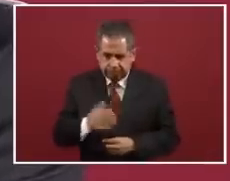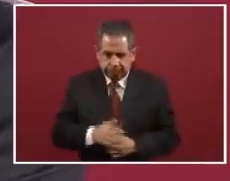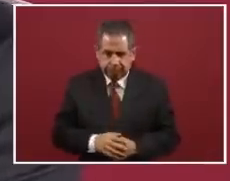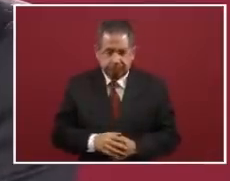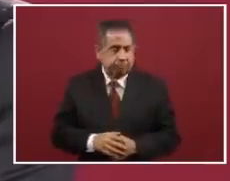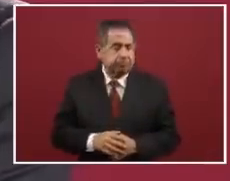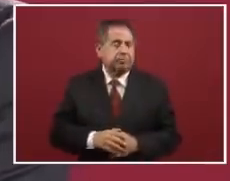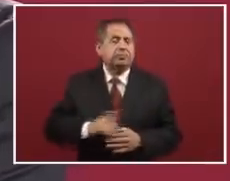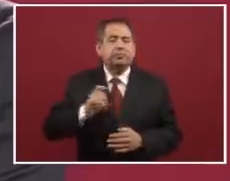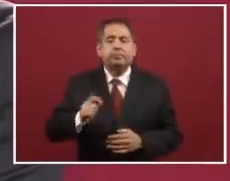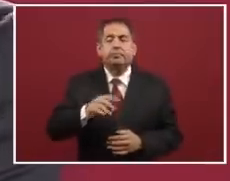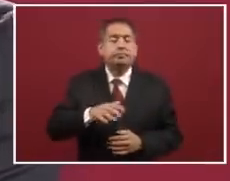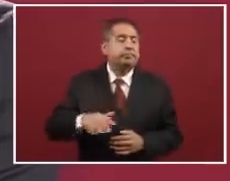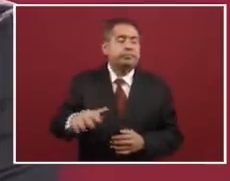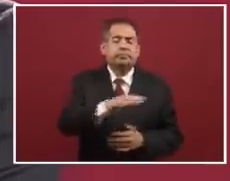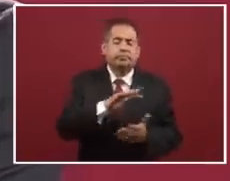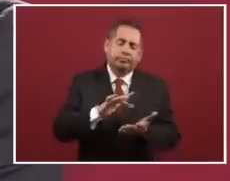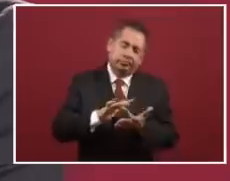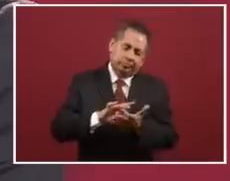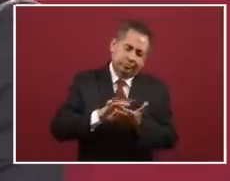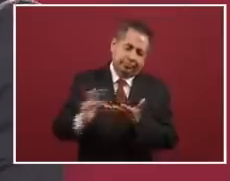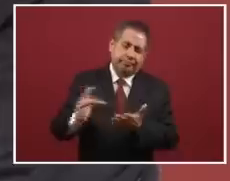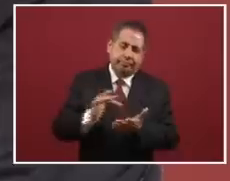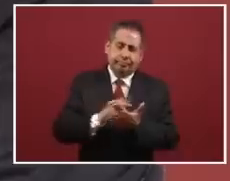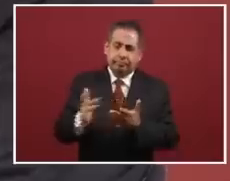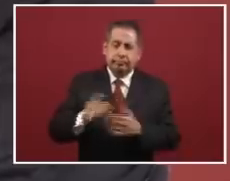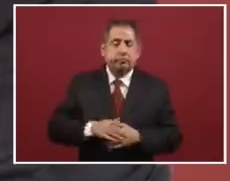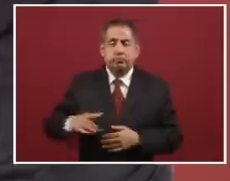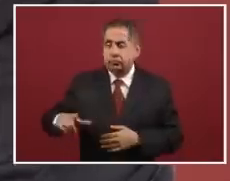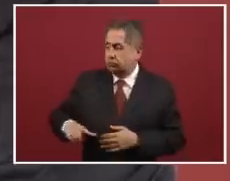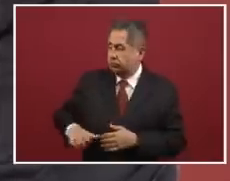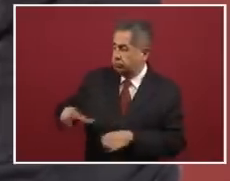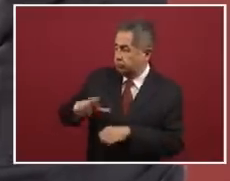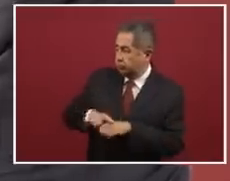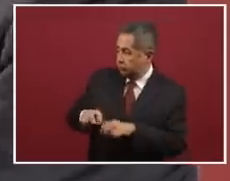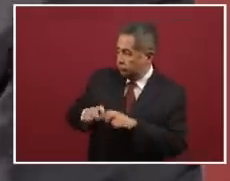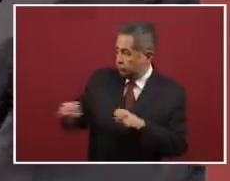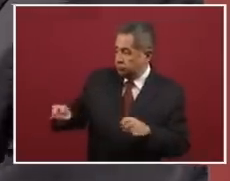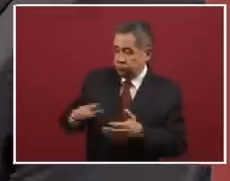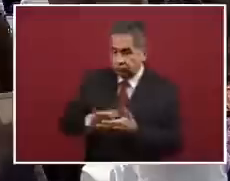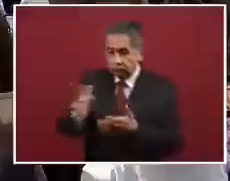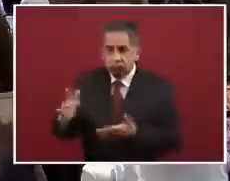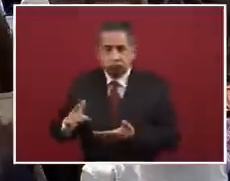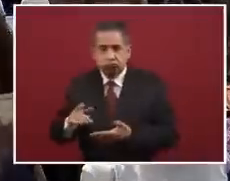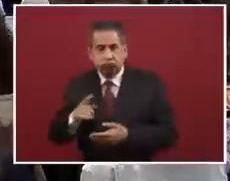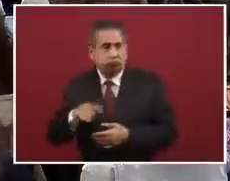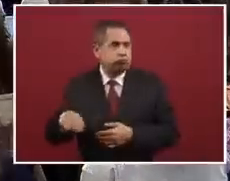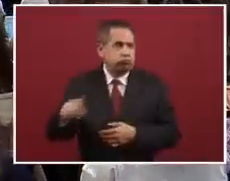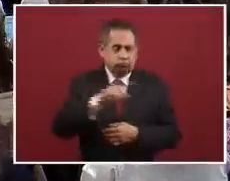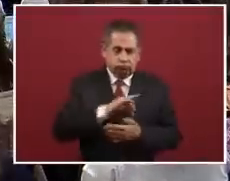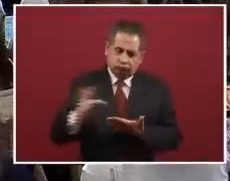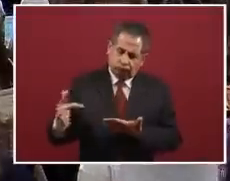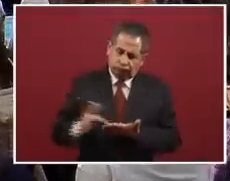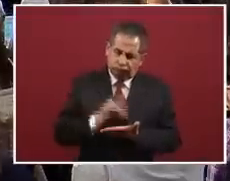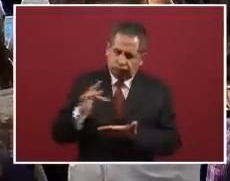Agradecerle mucho, mucho a los gobernadores por el apoyo, por la